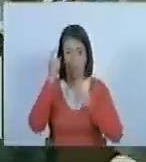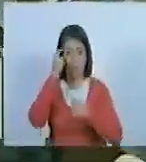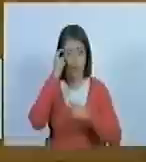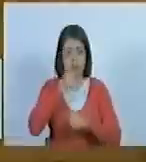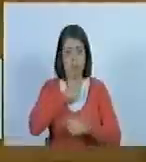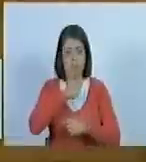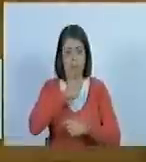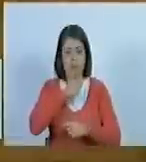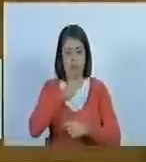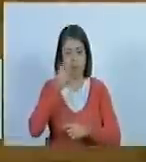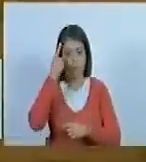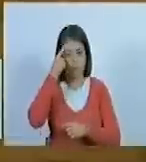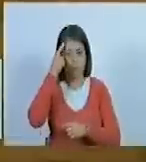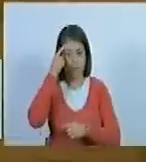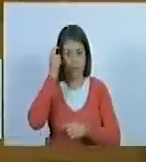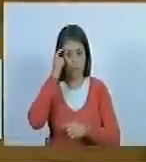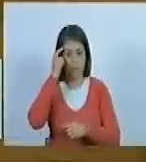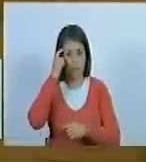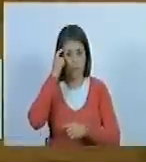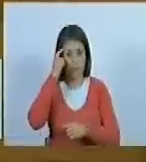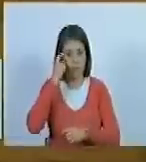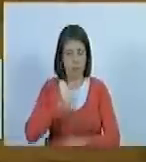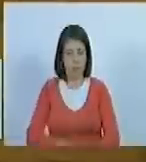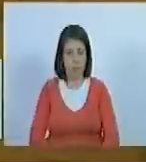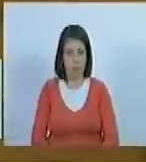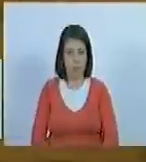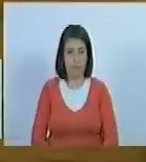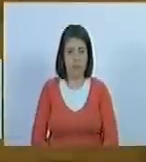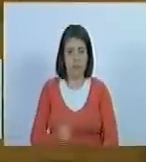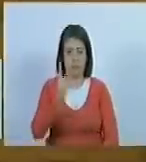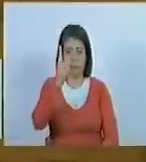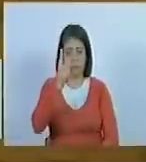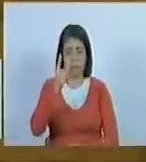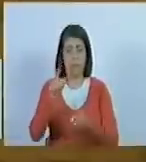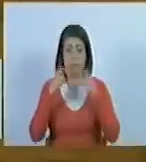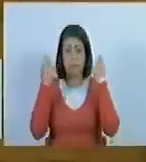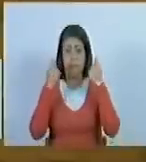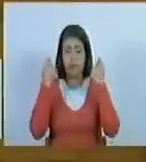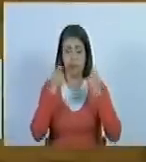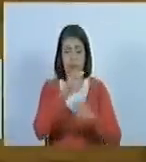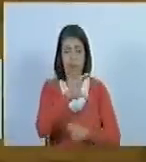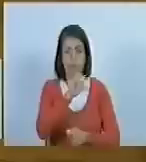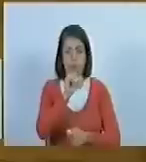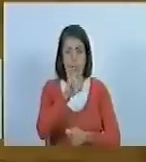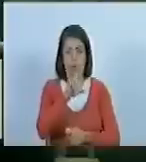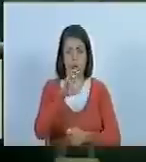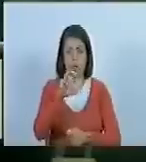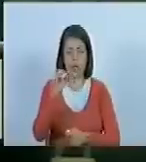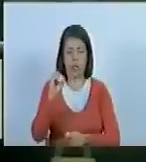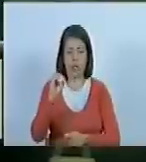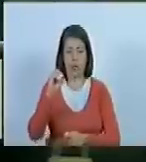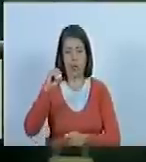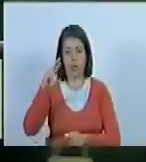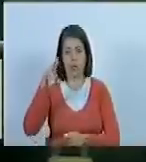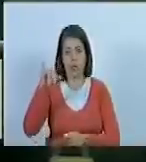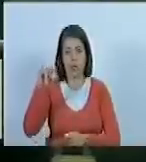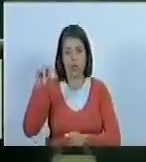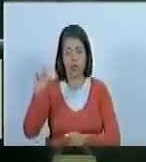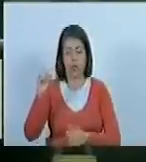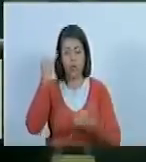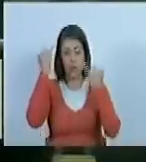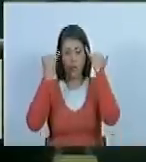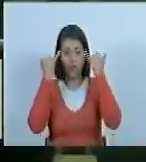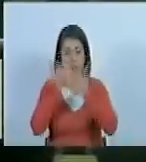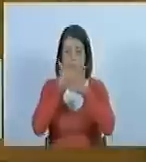Periodista reconociendo la fecha de la primera edición del Correo del Orinoco, una iniciativa del